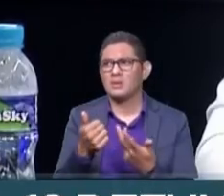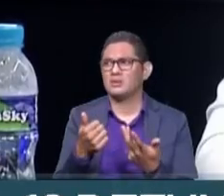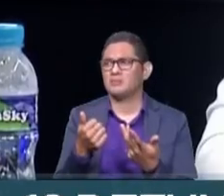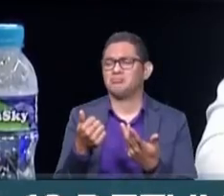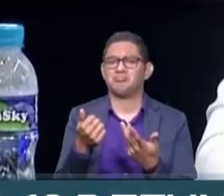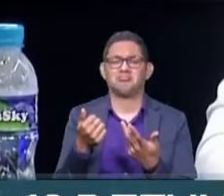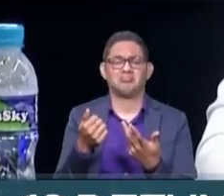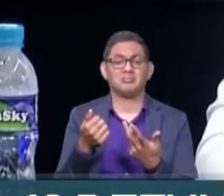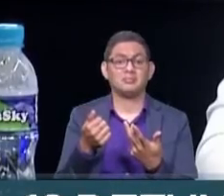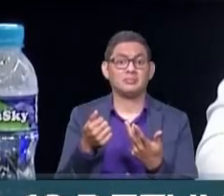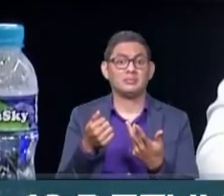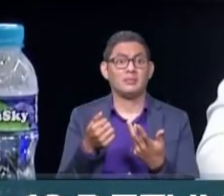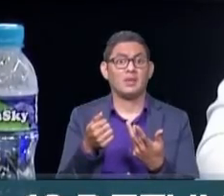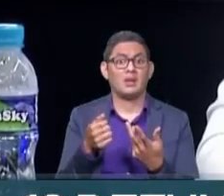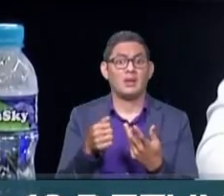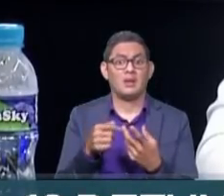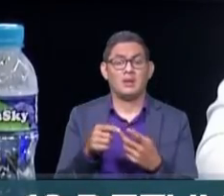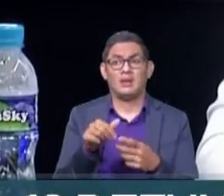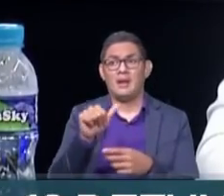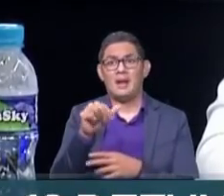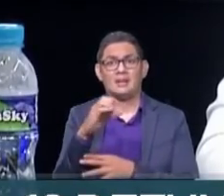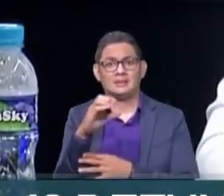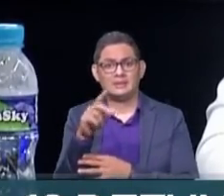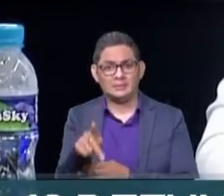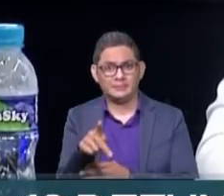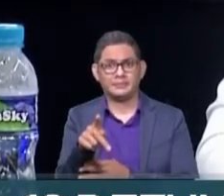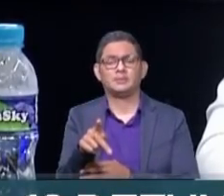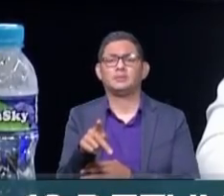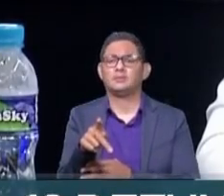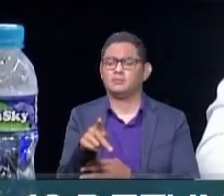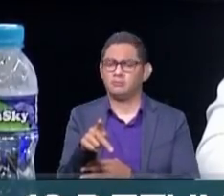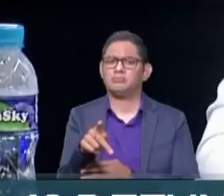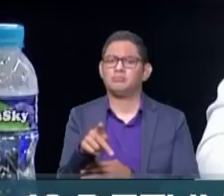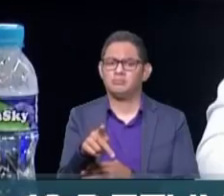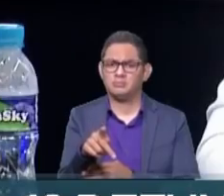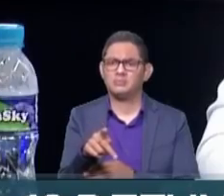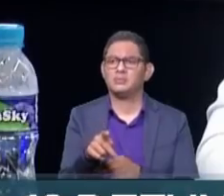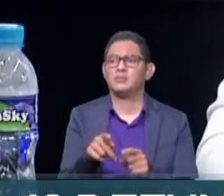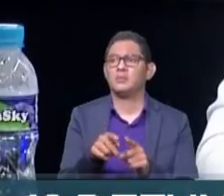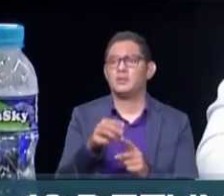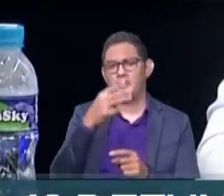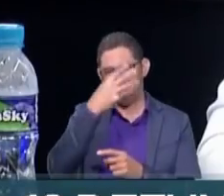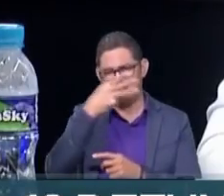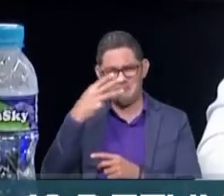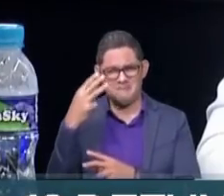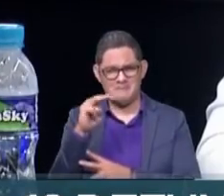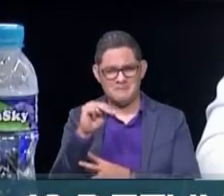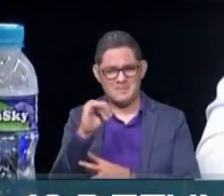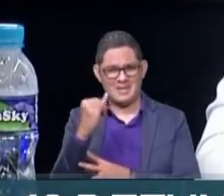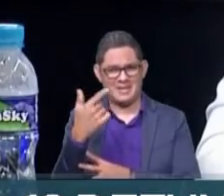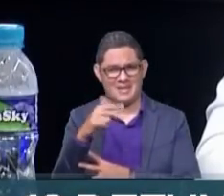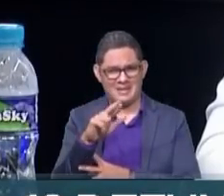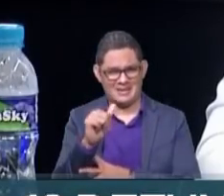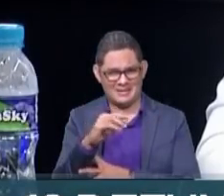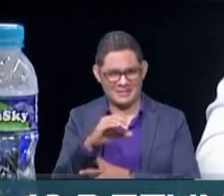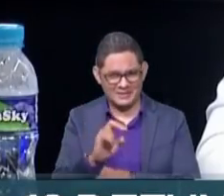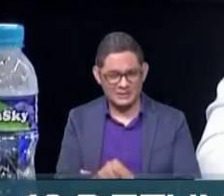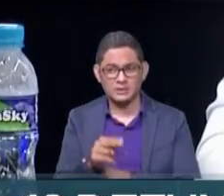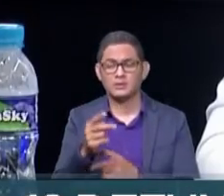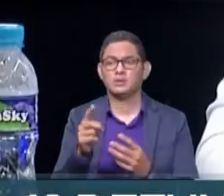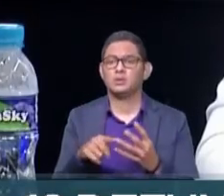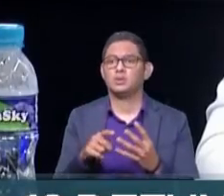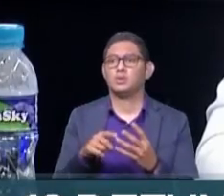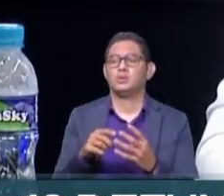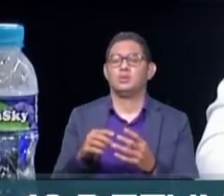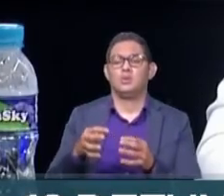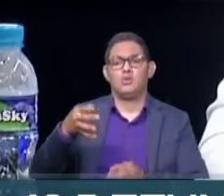la parte esta de ACP. Todo lo que tiene que ver con migración, la parte del